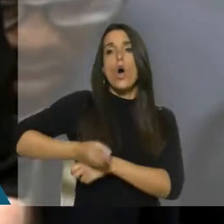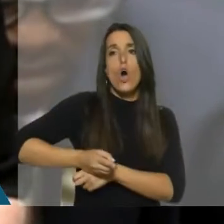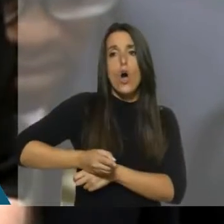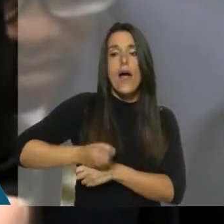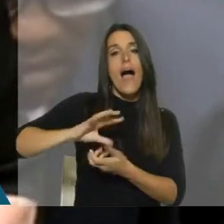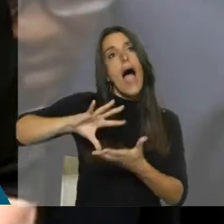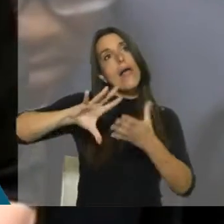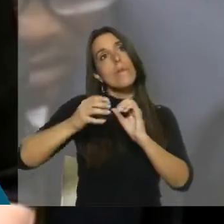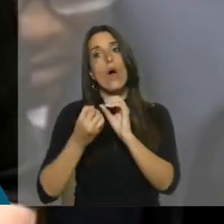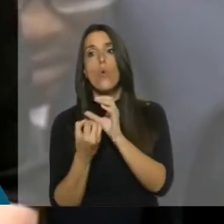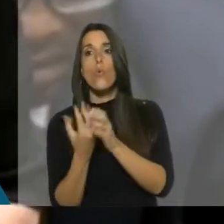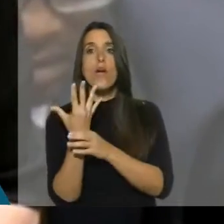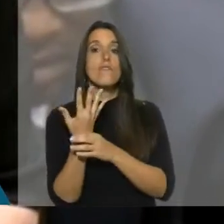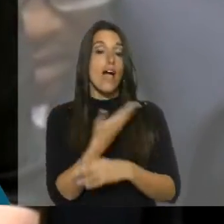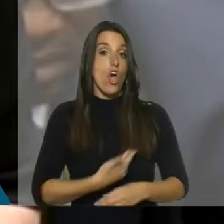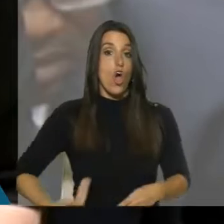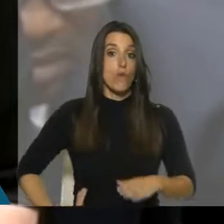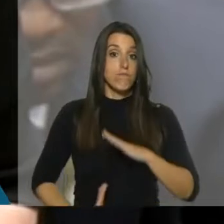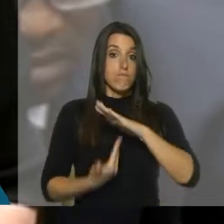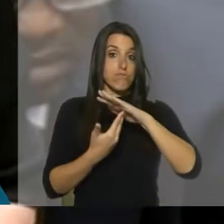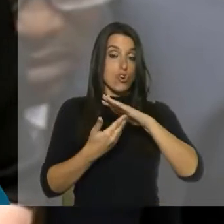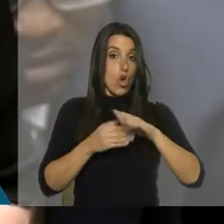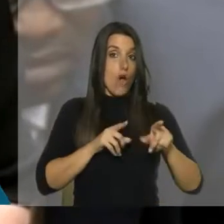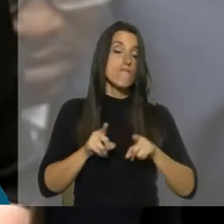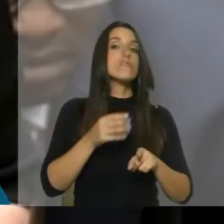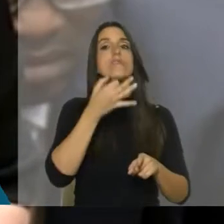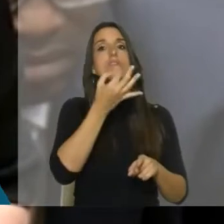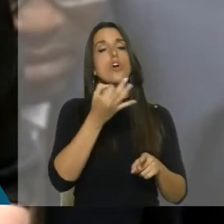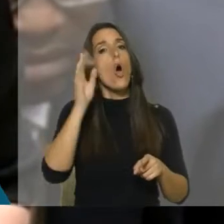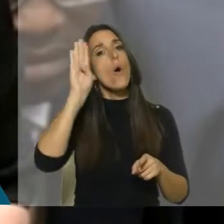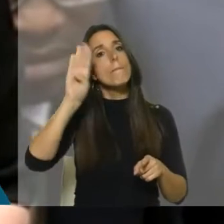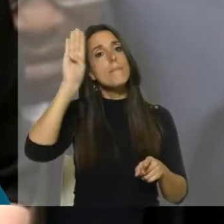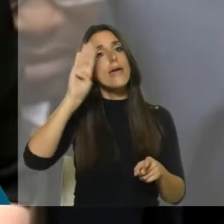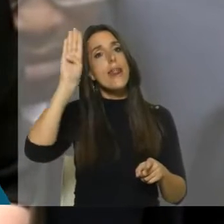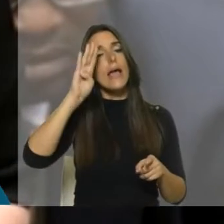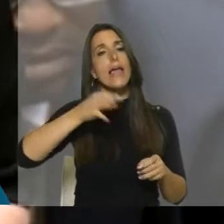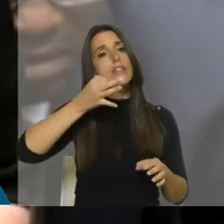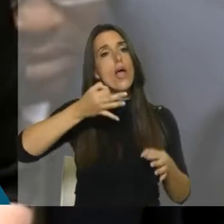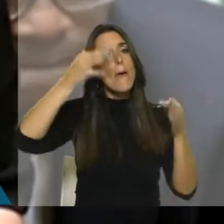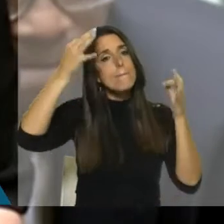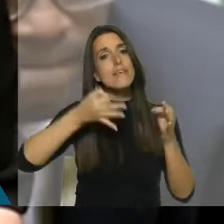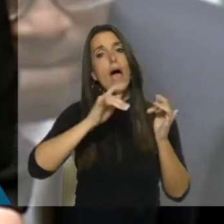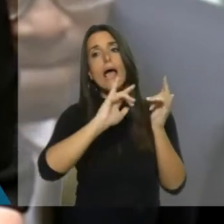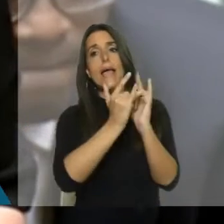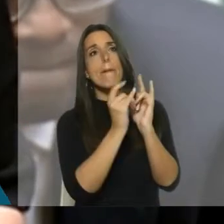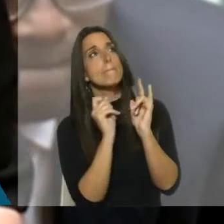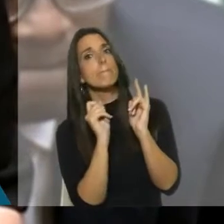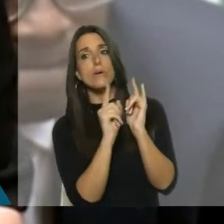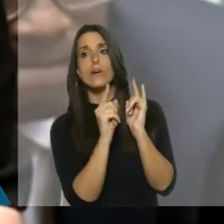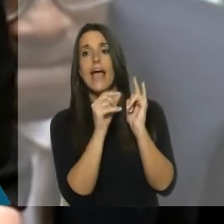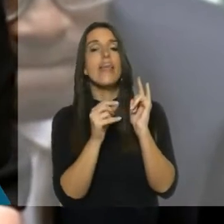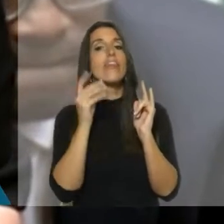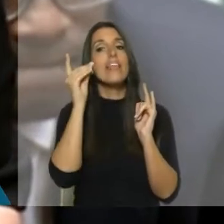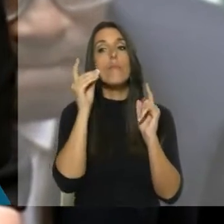la modernidad la jefa del gobierno inauguró los homenajes a la monarca en una sesión especial en la cámara de los comunes en la que los